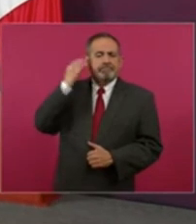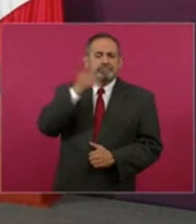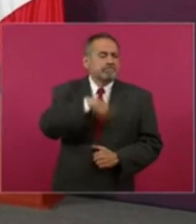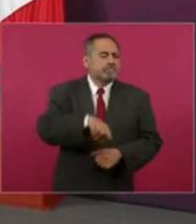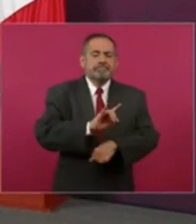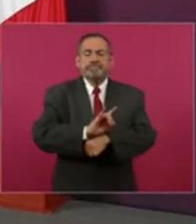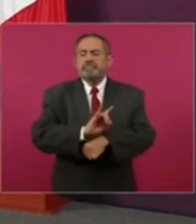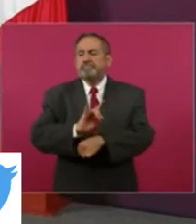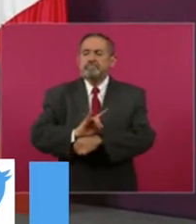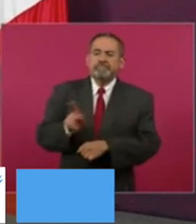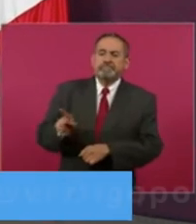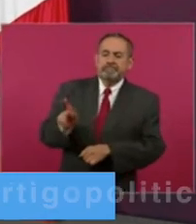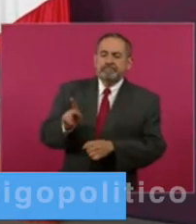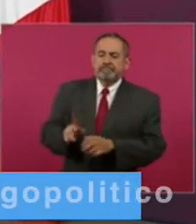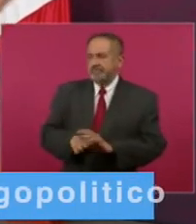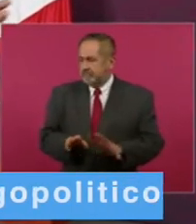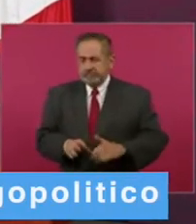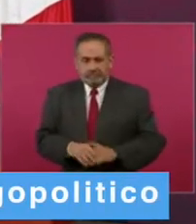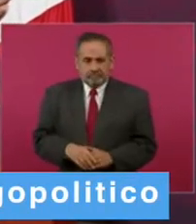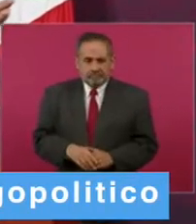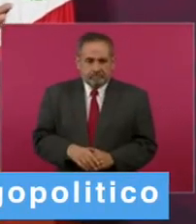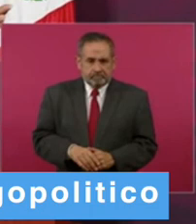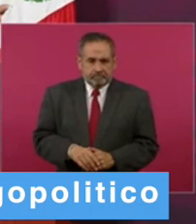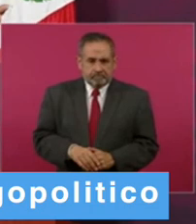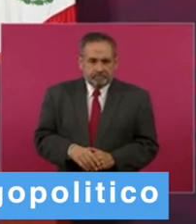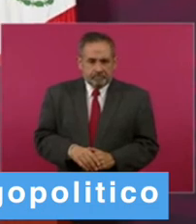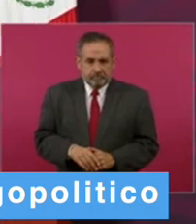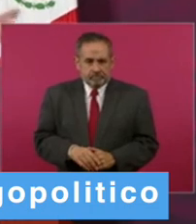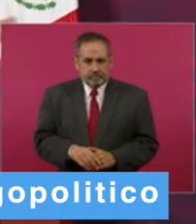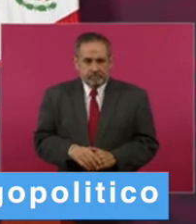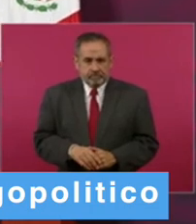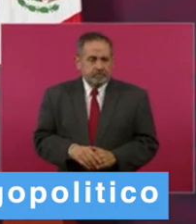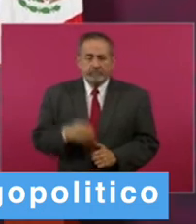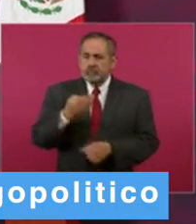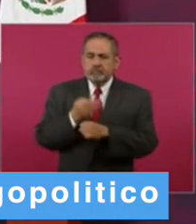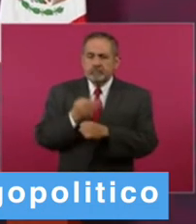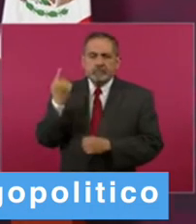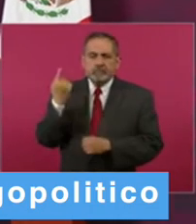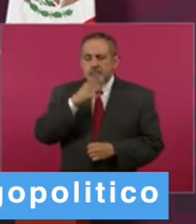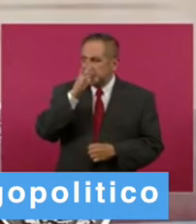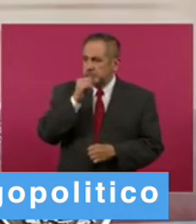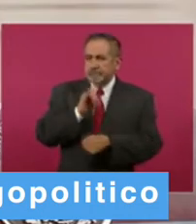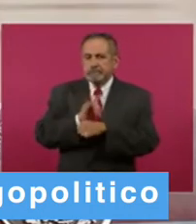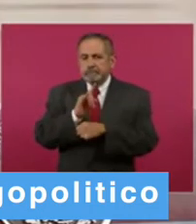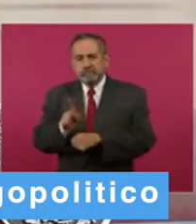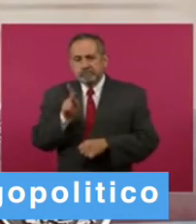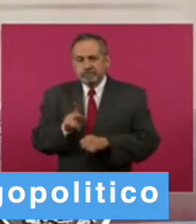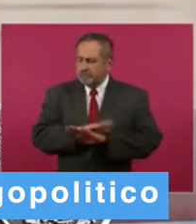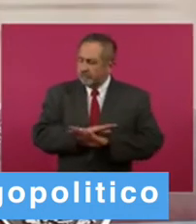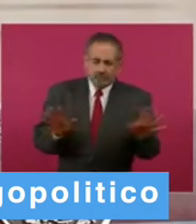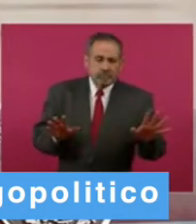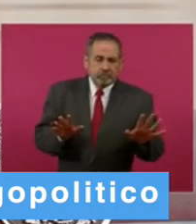El presidente López Obrador anuncia que se reunirá con su gabinete legal y ampliado mañana para definir los relevos de quienes buscarán